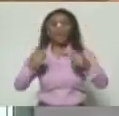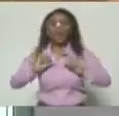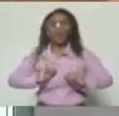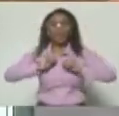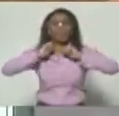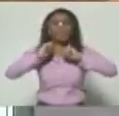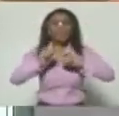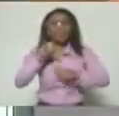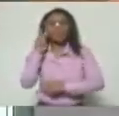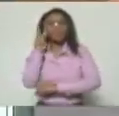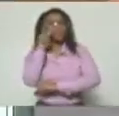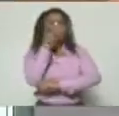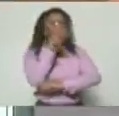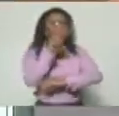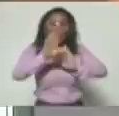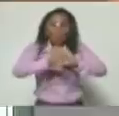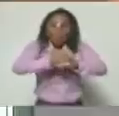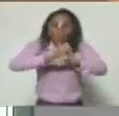comenzó a mirar al mundo